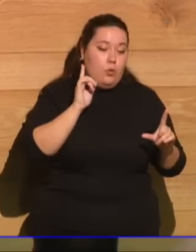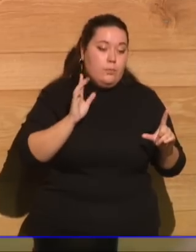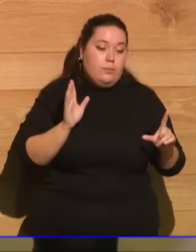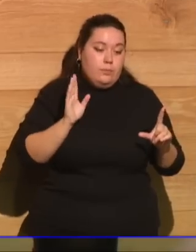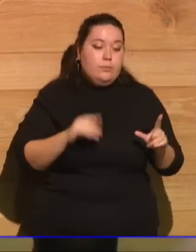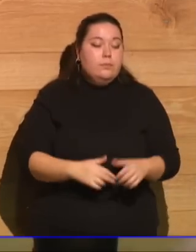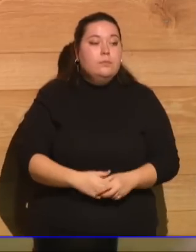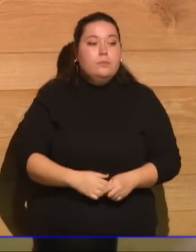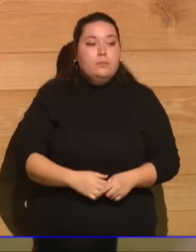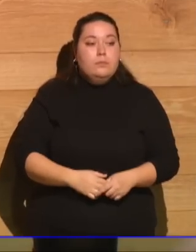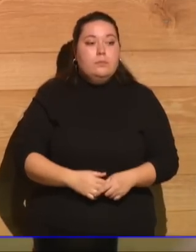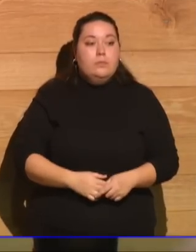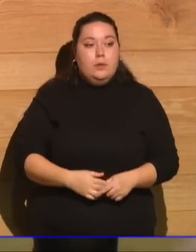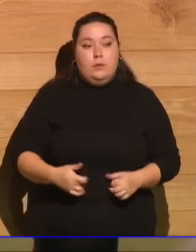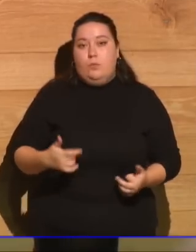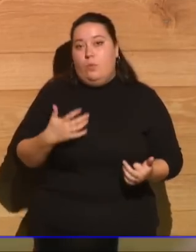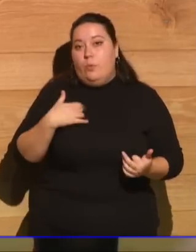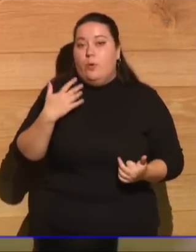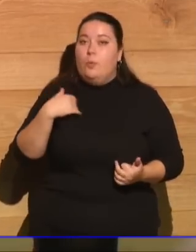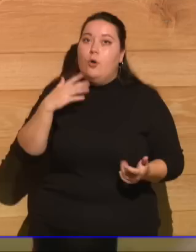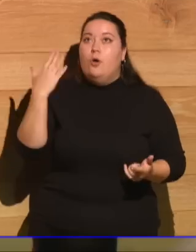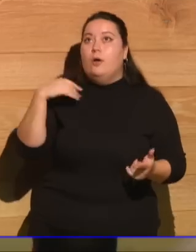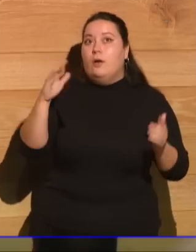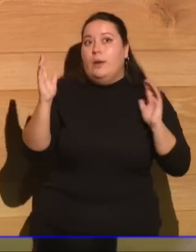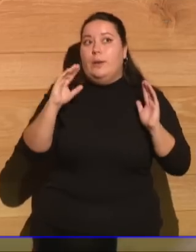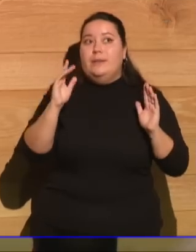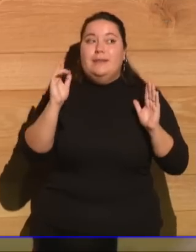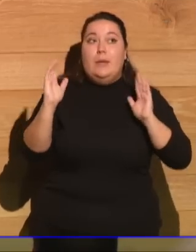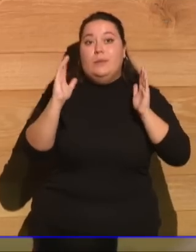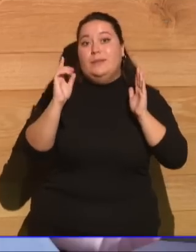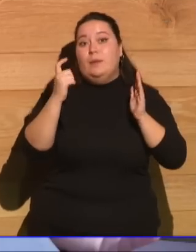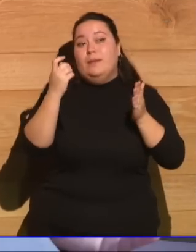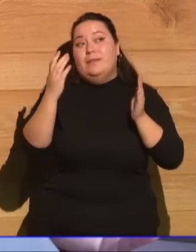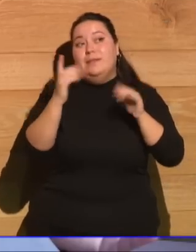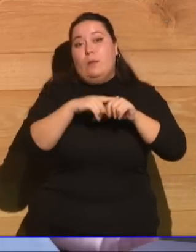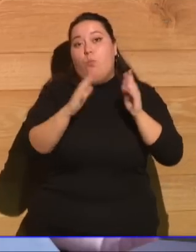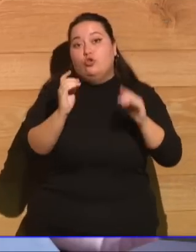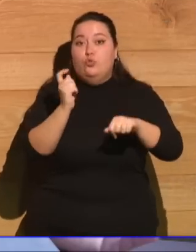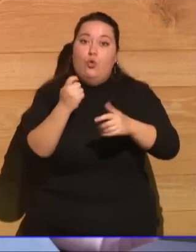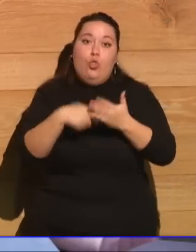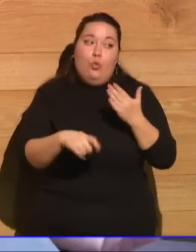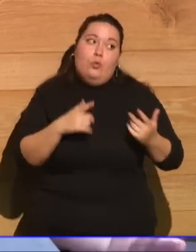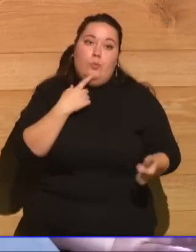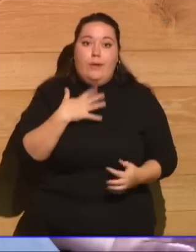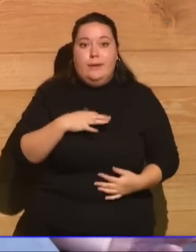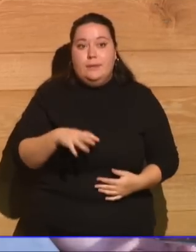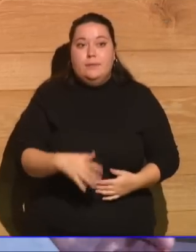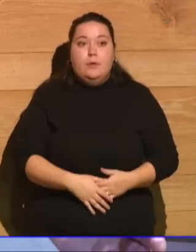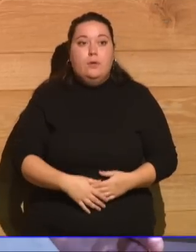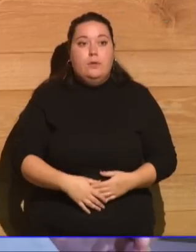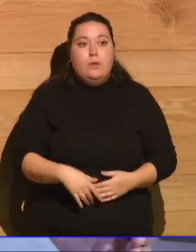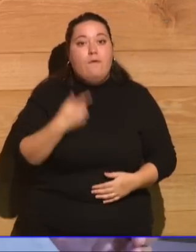así. Probablemente será Tiempos Duros, sí. Sí. Pero en fin, en definitiva, el final, que es el de Fama, es un título